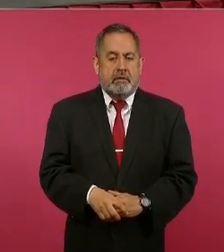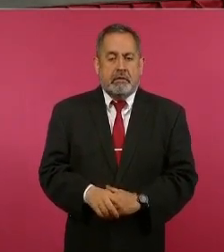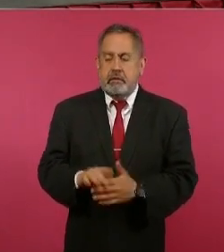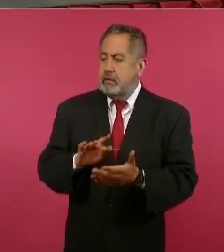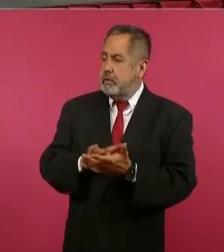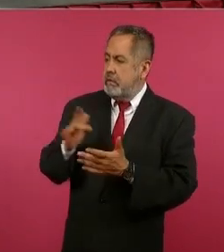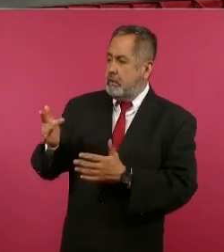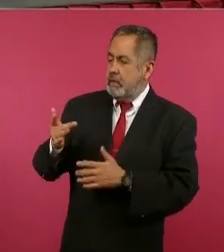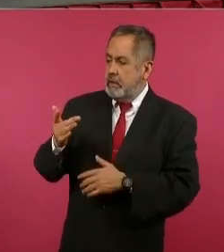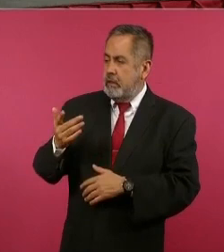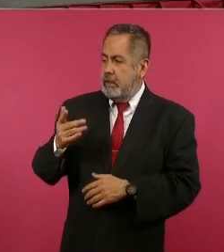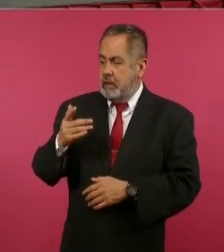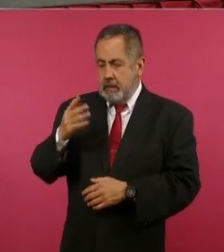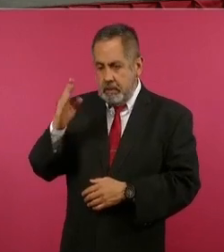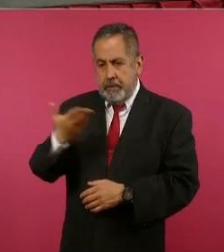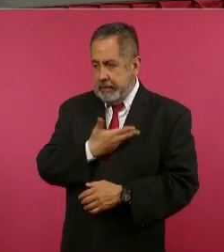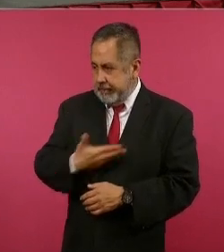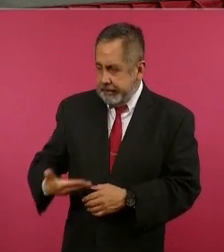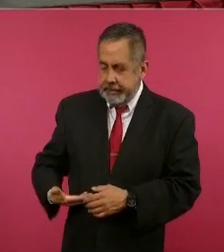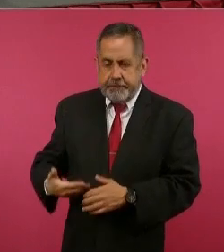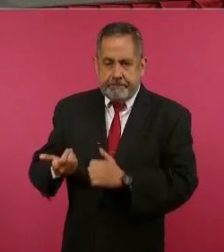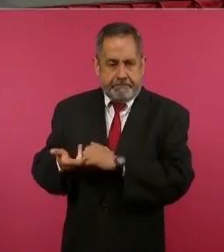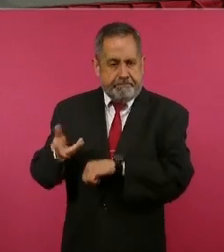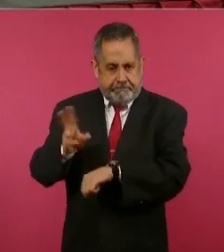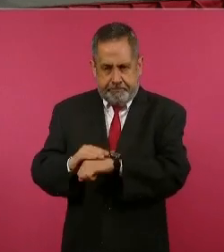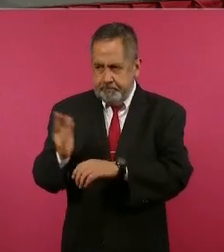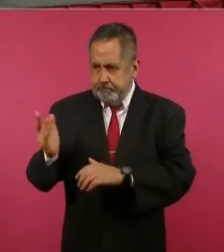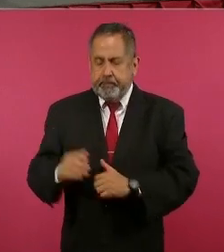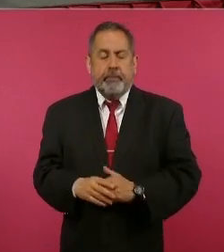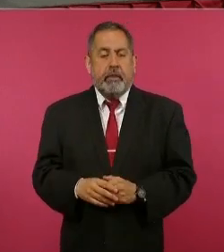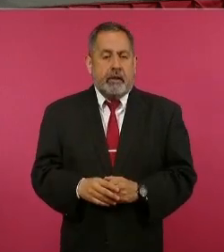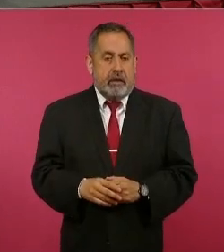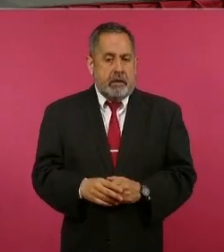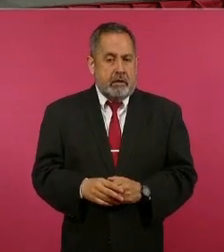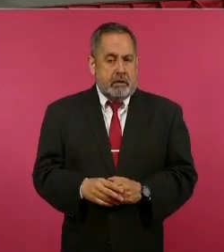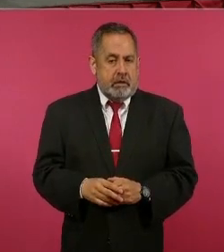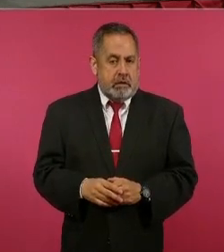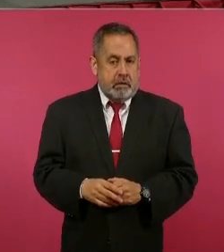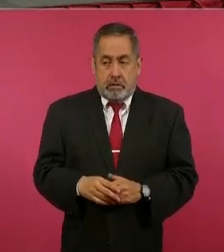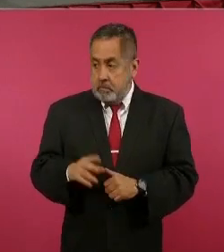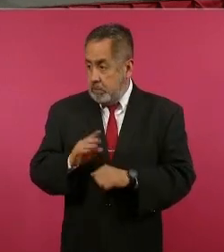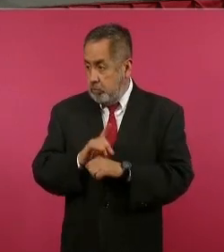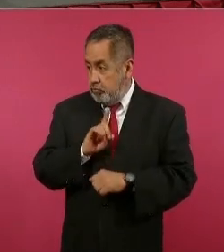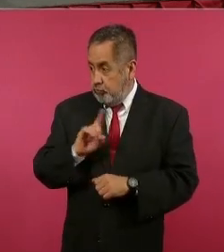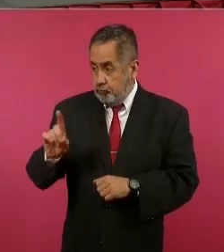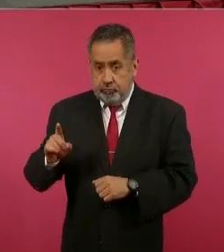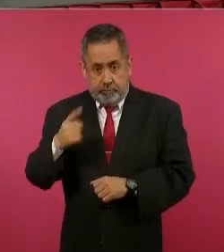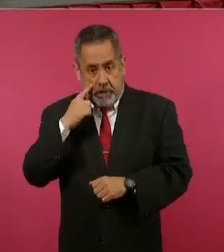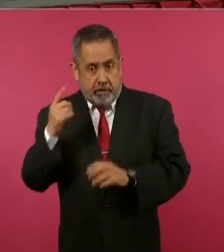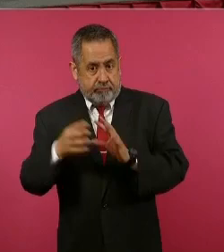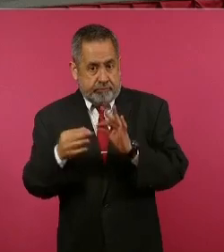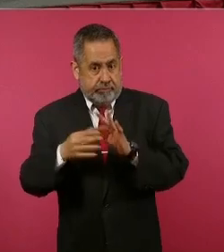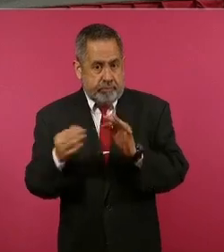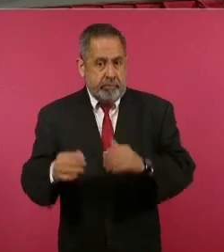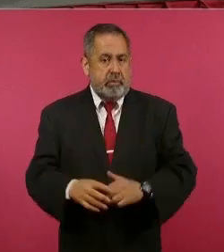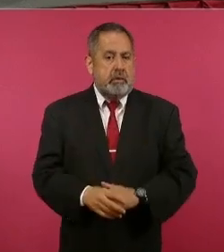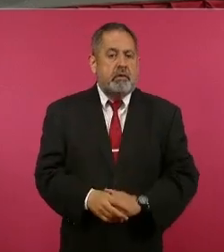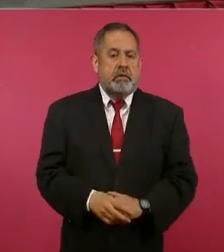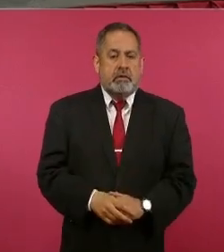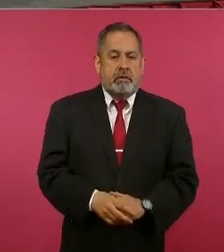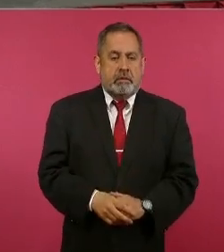Gracias, señor presidente. Con su permiso, ¿sí, me puedo pasar de este lado? ¿Sí, me entiende?